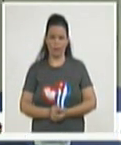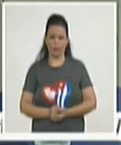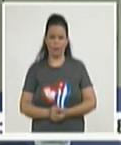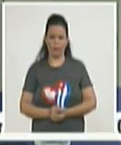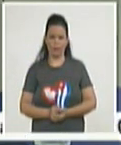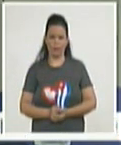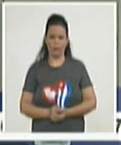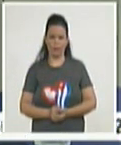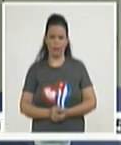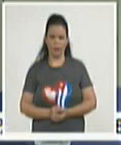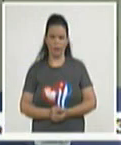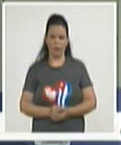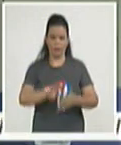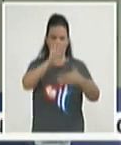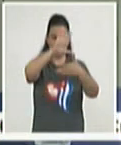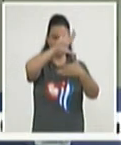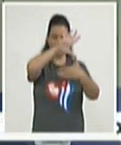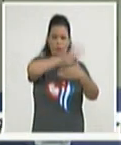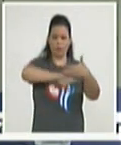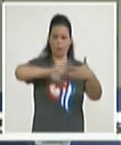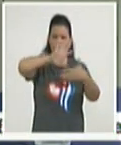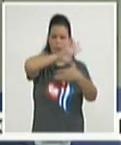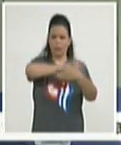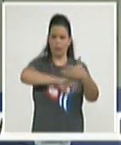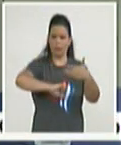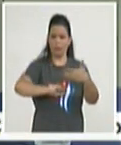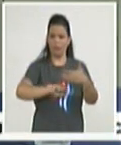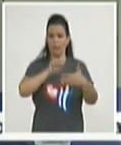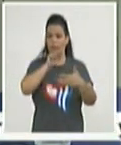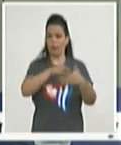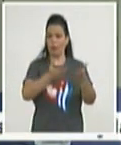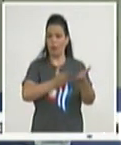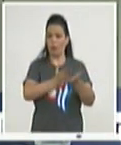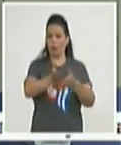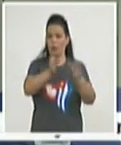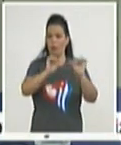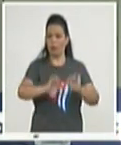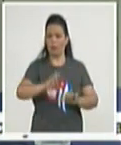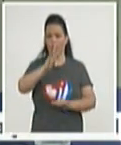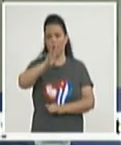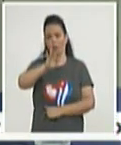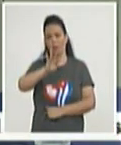la región de las Américas, que sigue siendo el epicentro, el